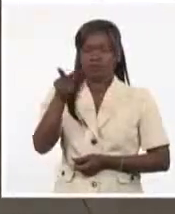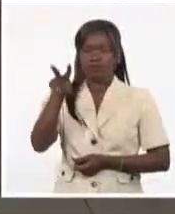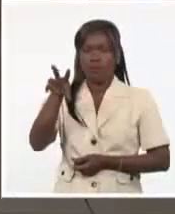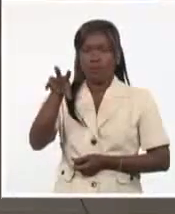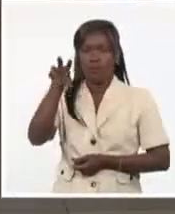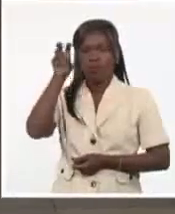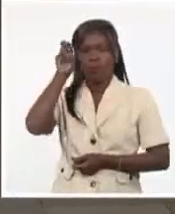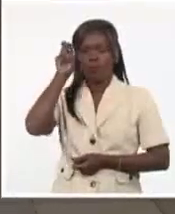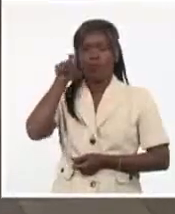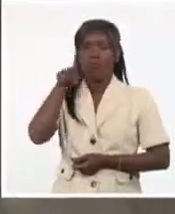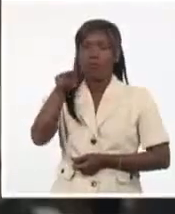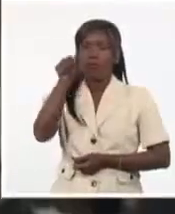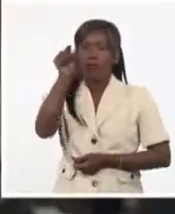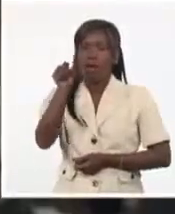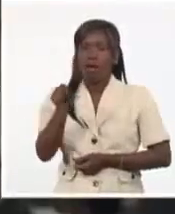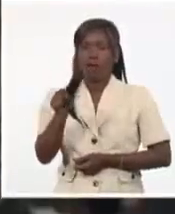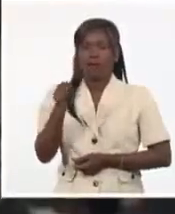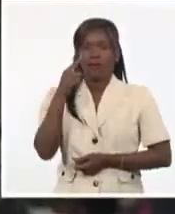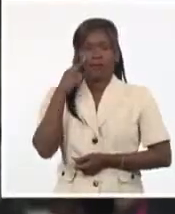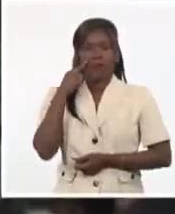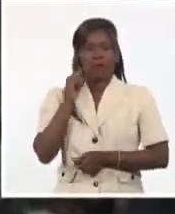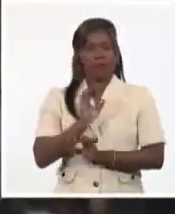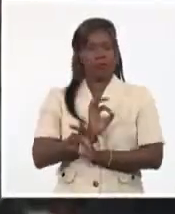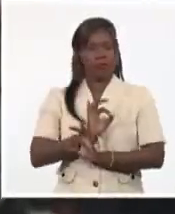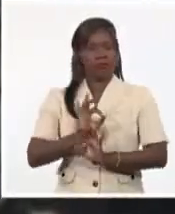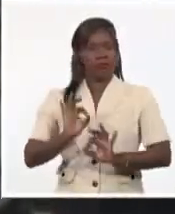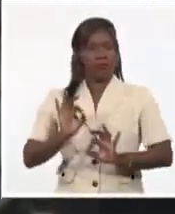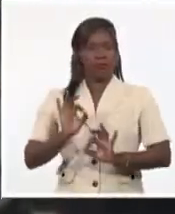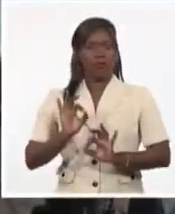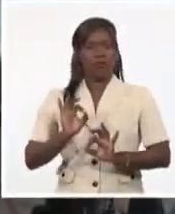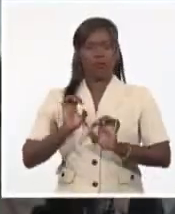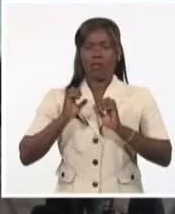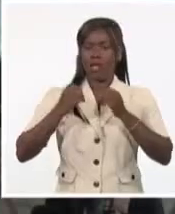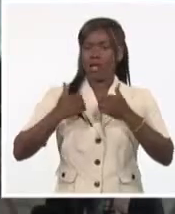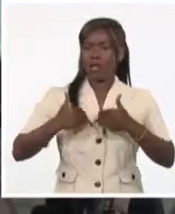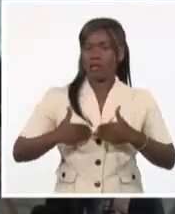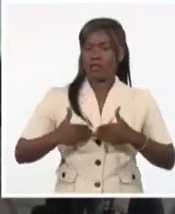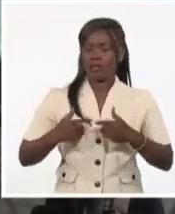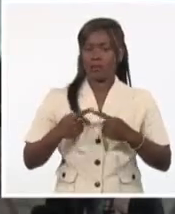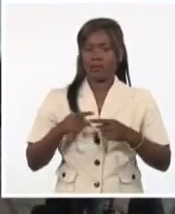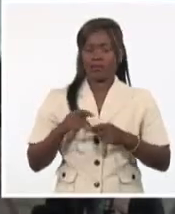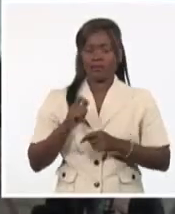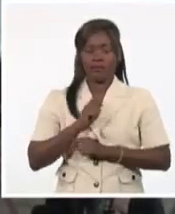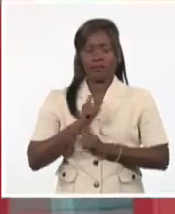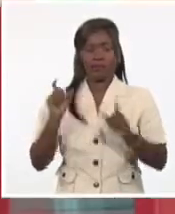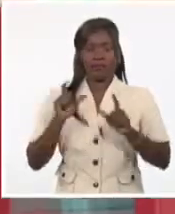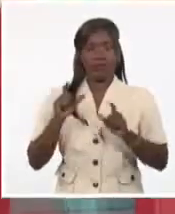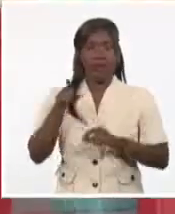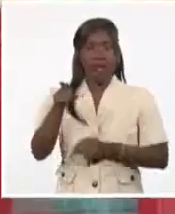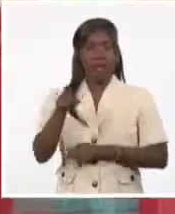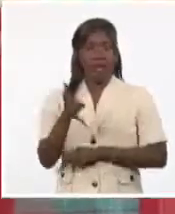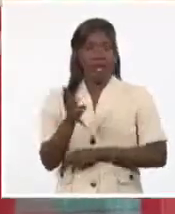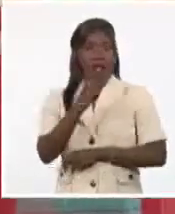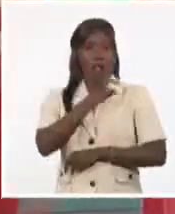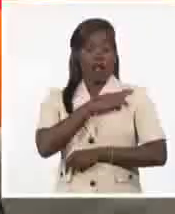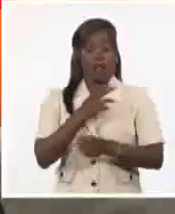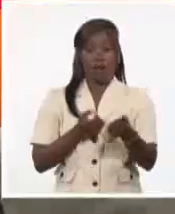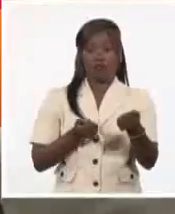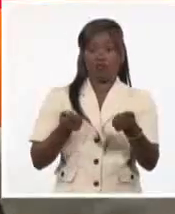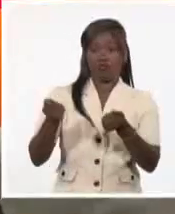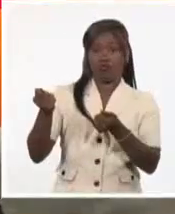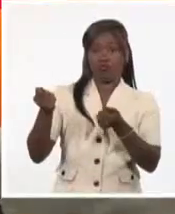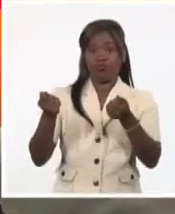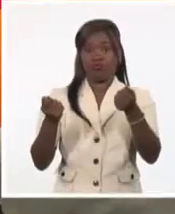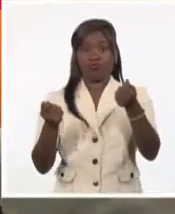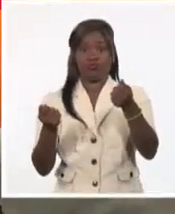con una mezcla de modestia y alegría. Le ha correspondido la misión de comandar el primer vuelo de la línea aérea